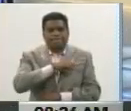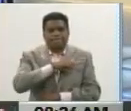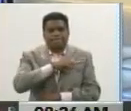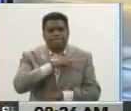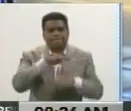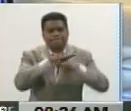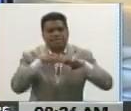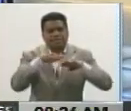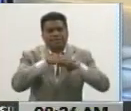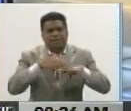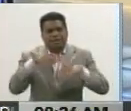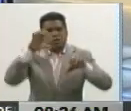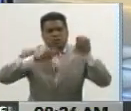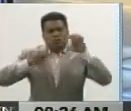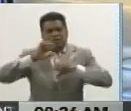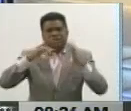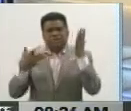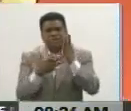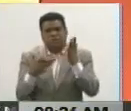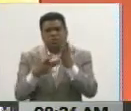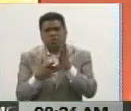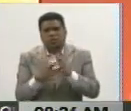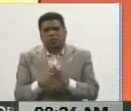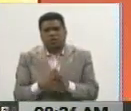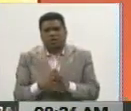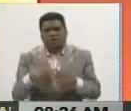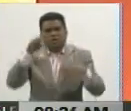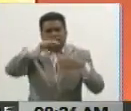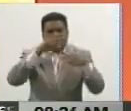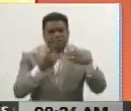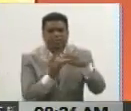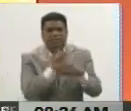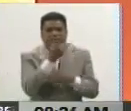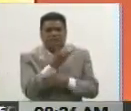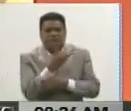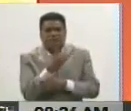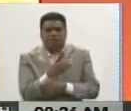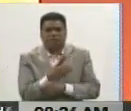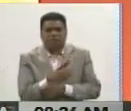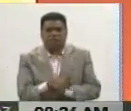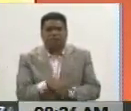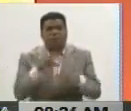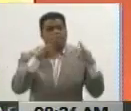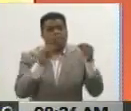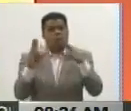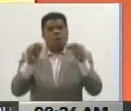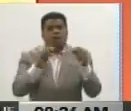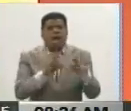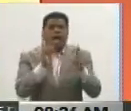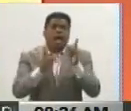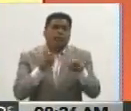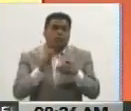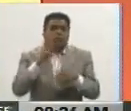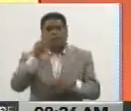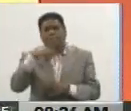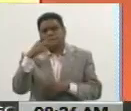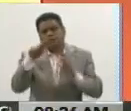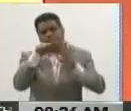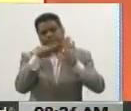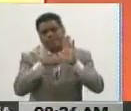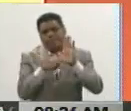Tecnología la feria Sembrando en lo Concreto, ¿ok? Ahí, bueno, vamos a hablar de algunas políticas que estamos